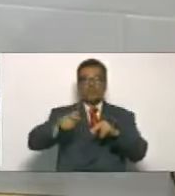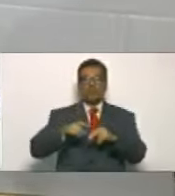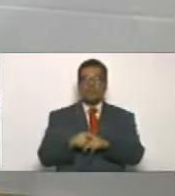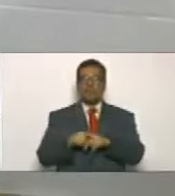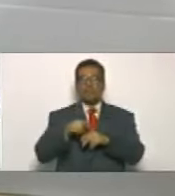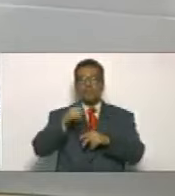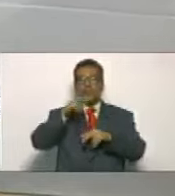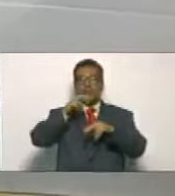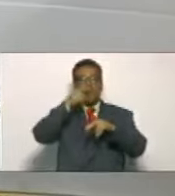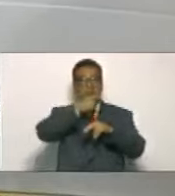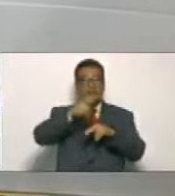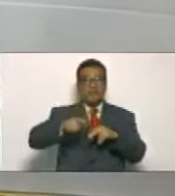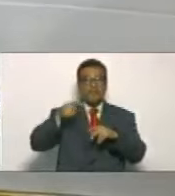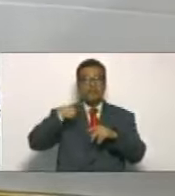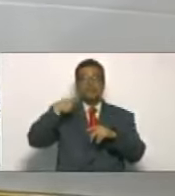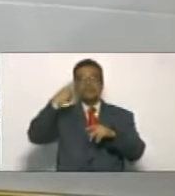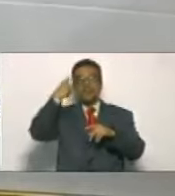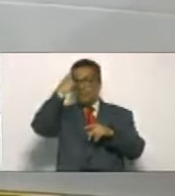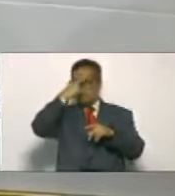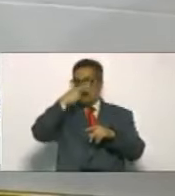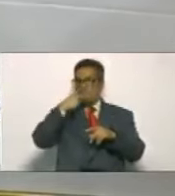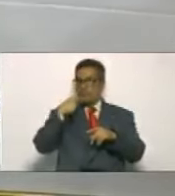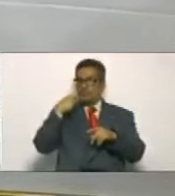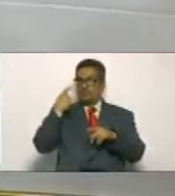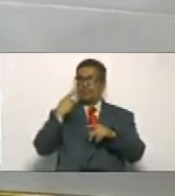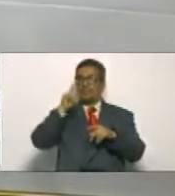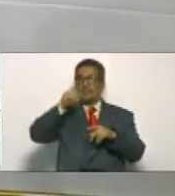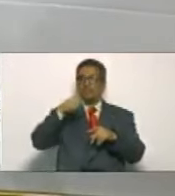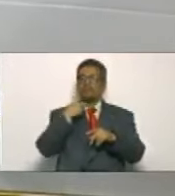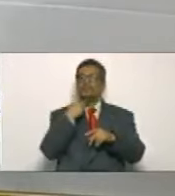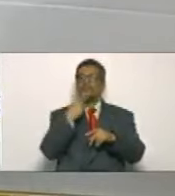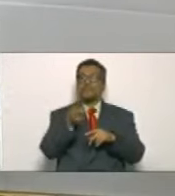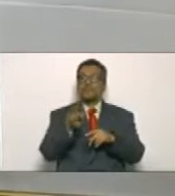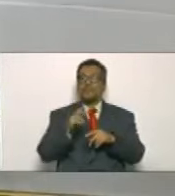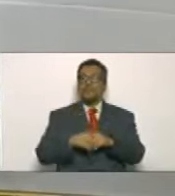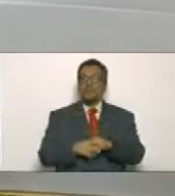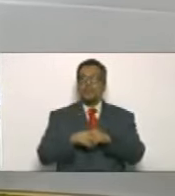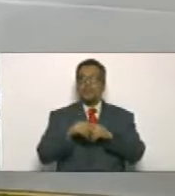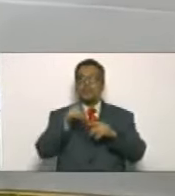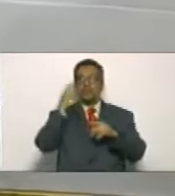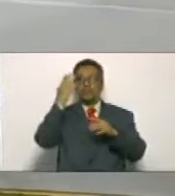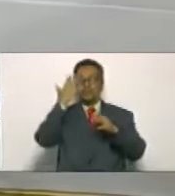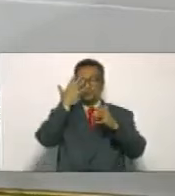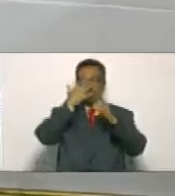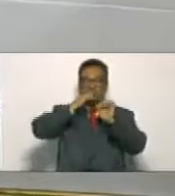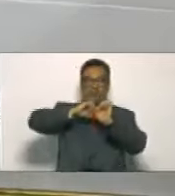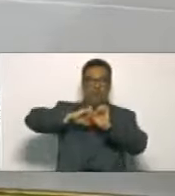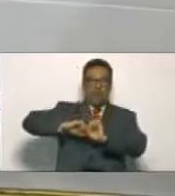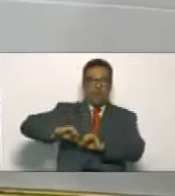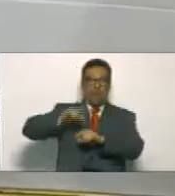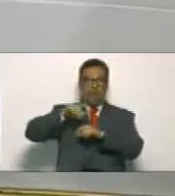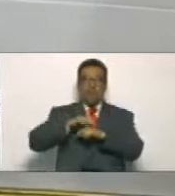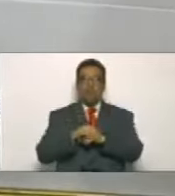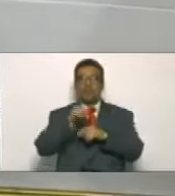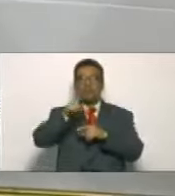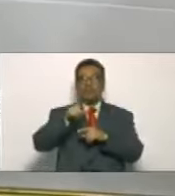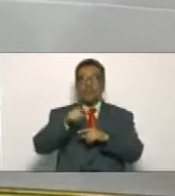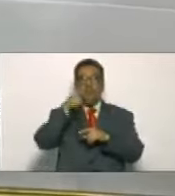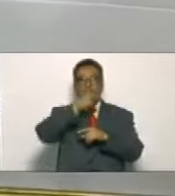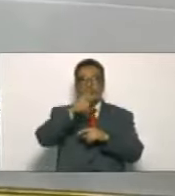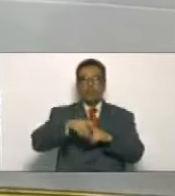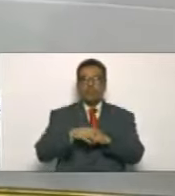un pueblo que por fin tuvo rostro y tuvo voz, un pueblo que era invisibilizado, un